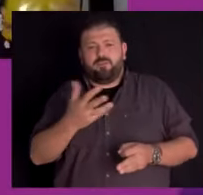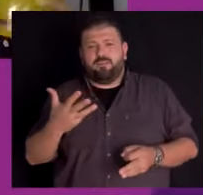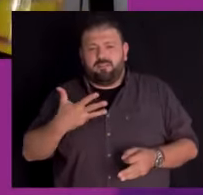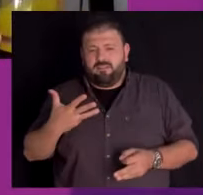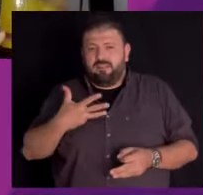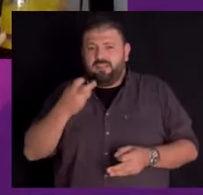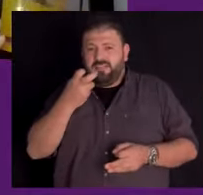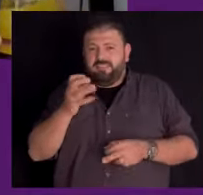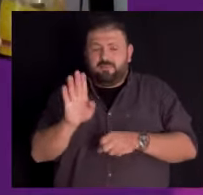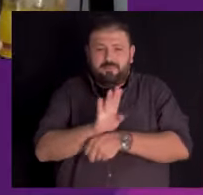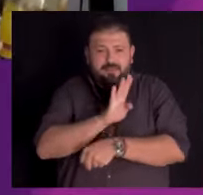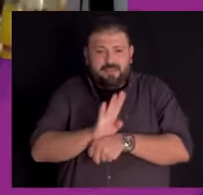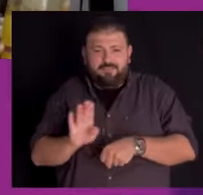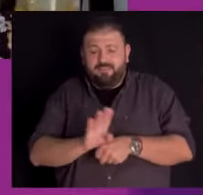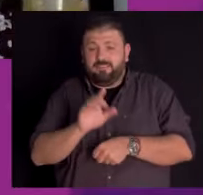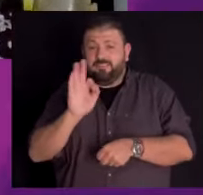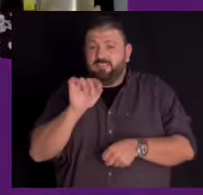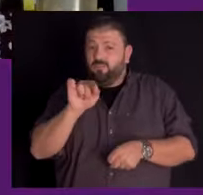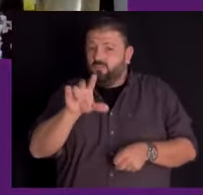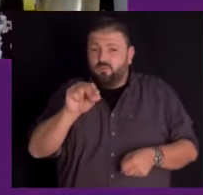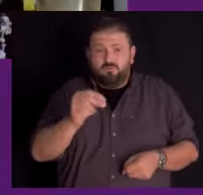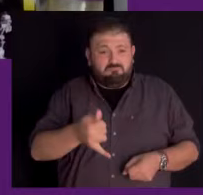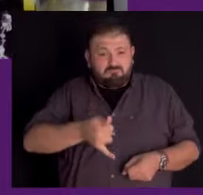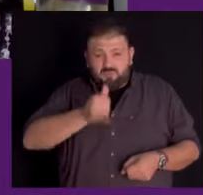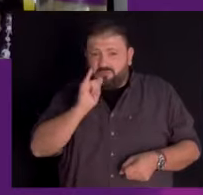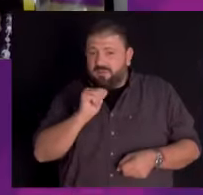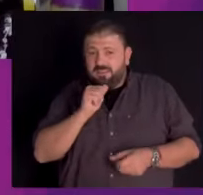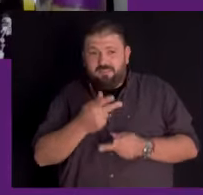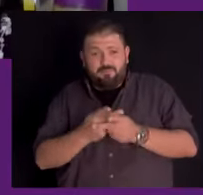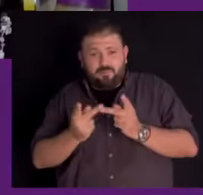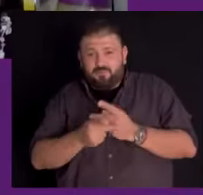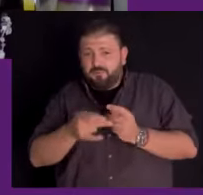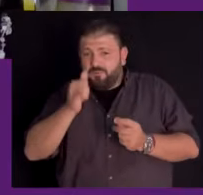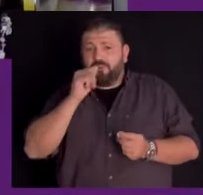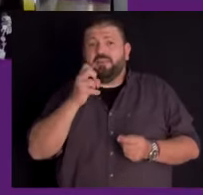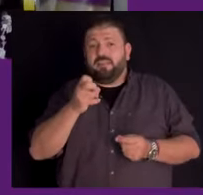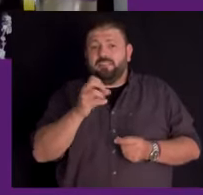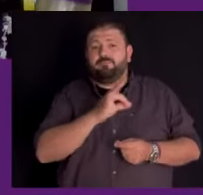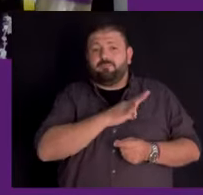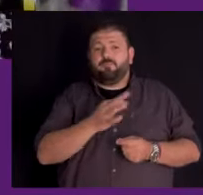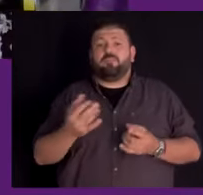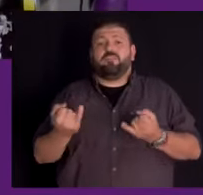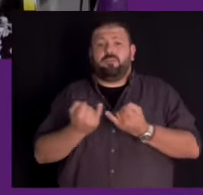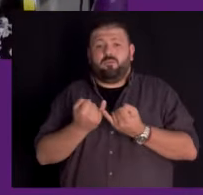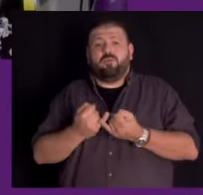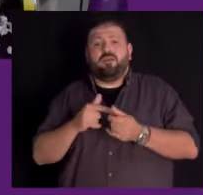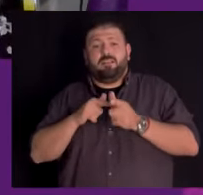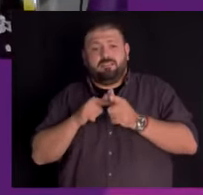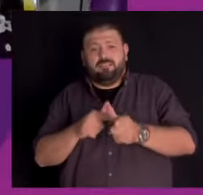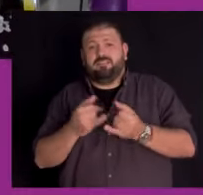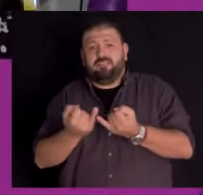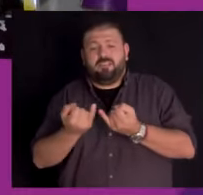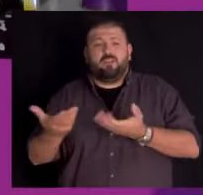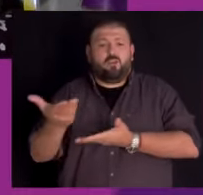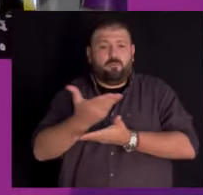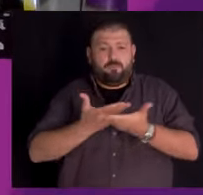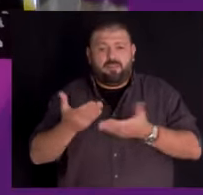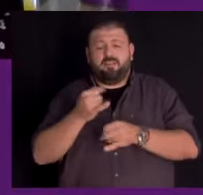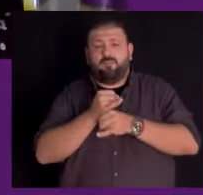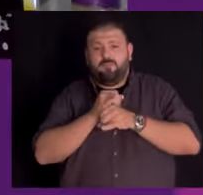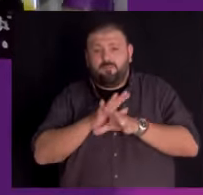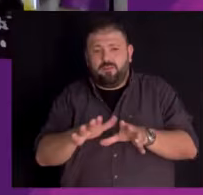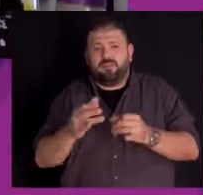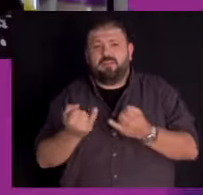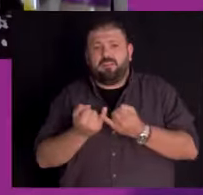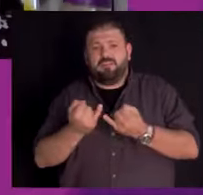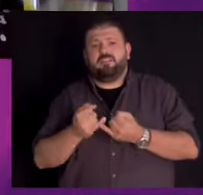beneficios si no te tomas el producto. Pero oye, Beto, quiero también, por favor, que nos puedas seguir compartiendo esta información de